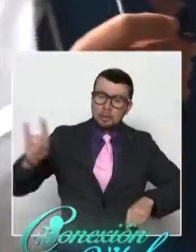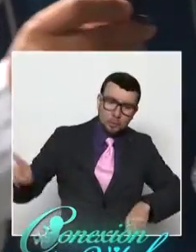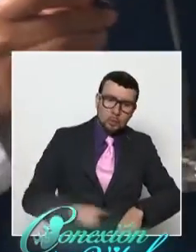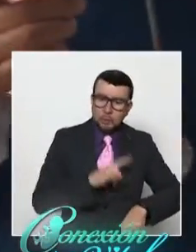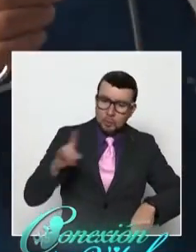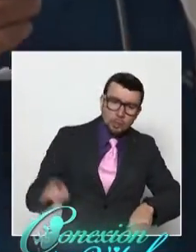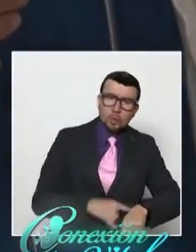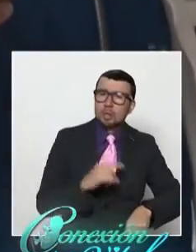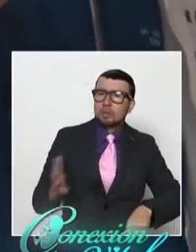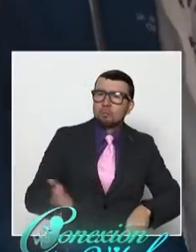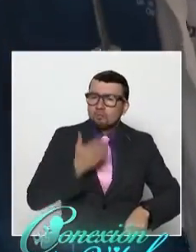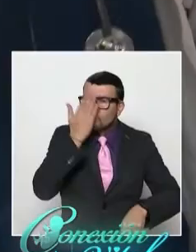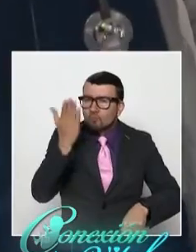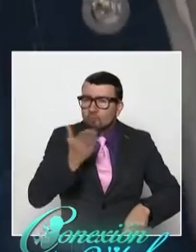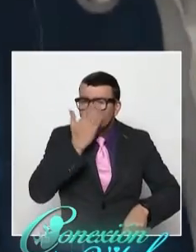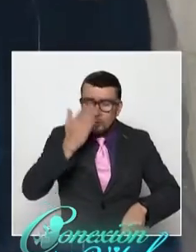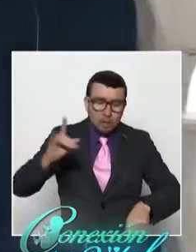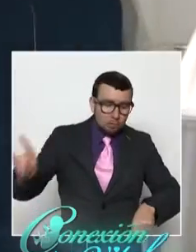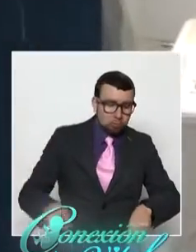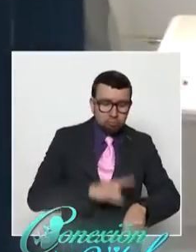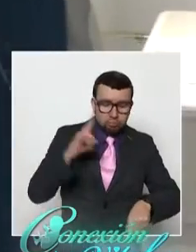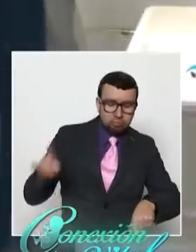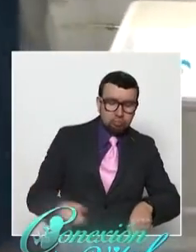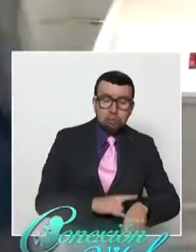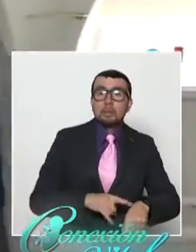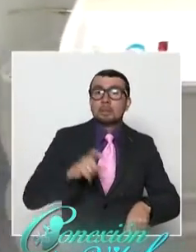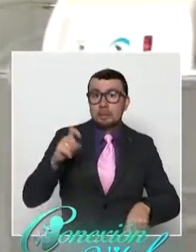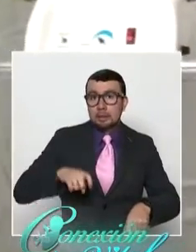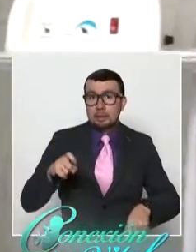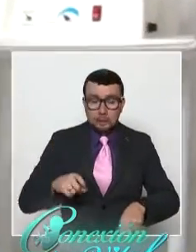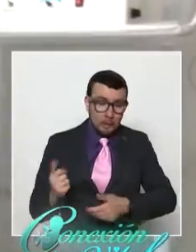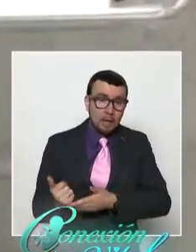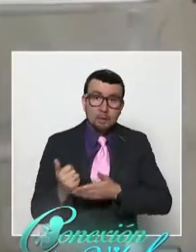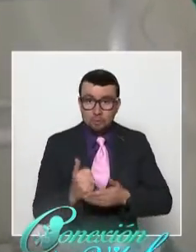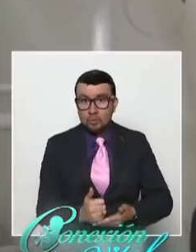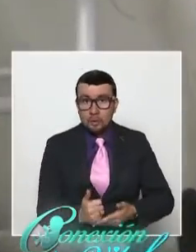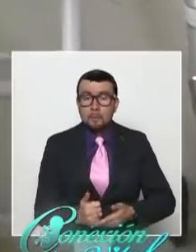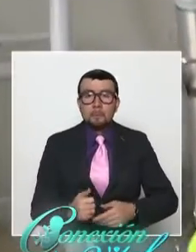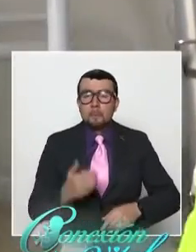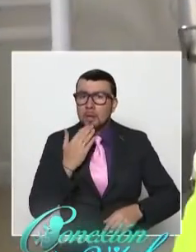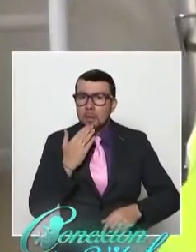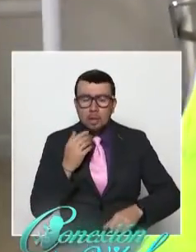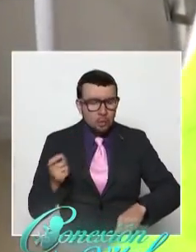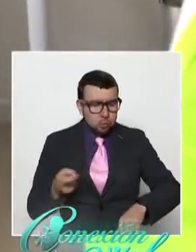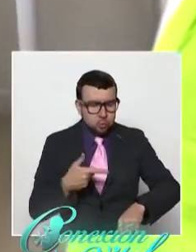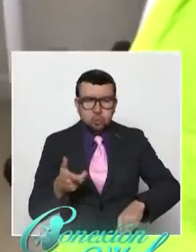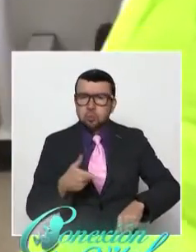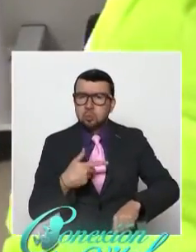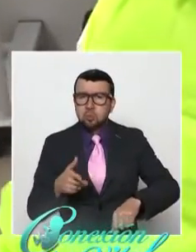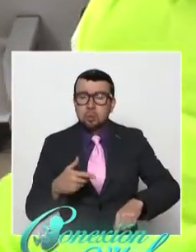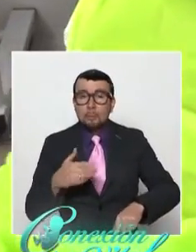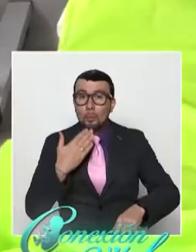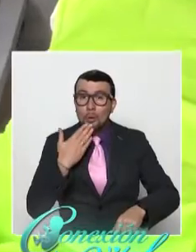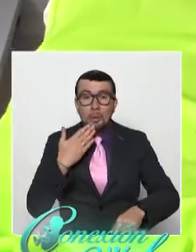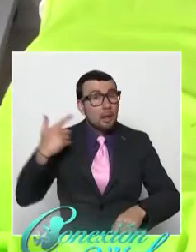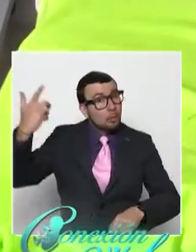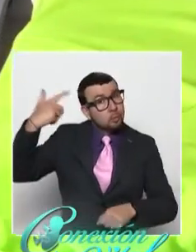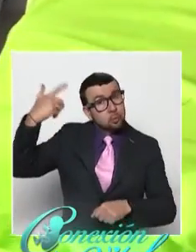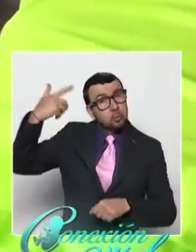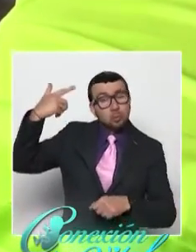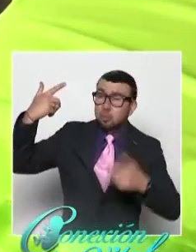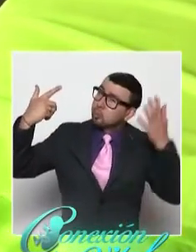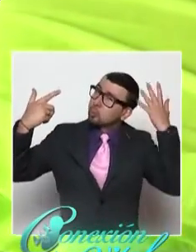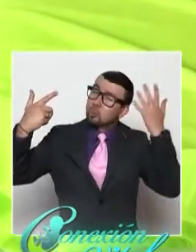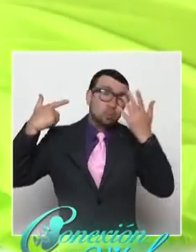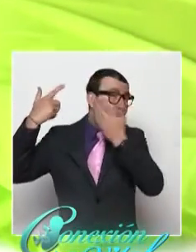cantidad de aire, ayudándose también con aire de compresor, como puede ser el secador de pelo, que es el